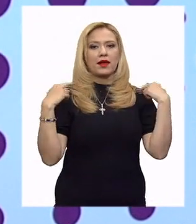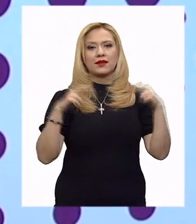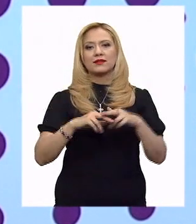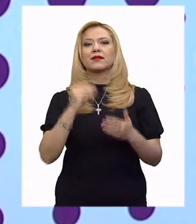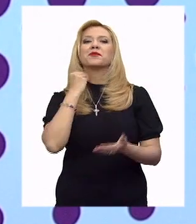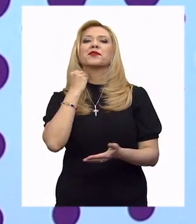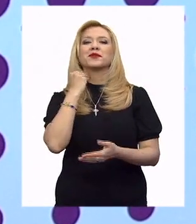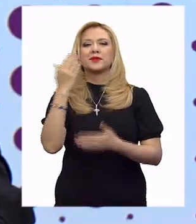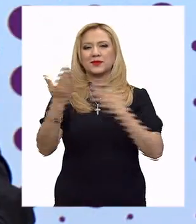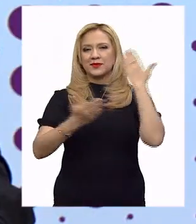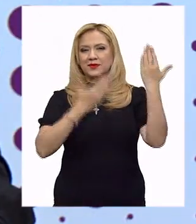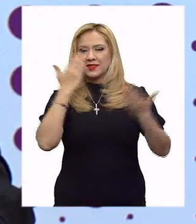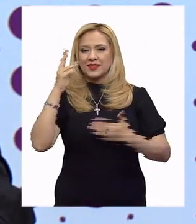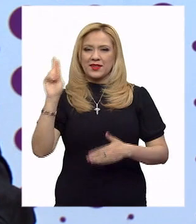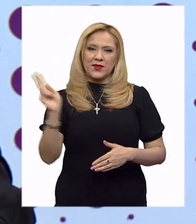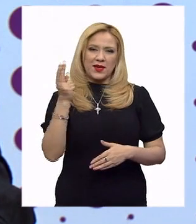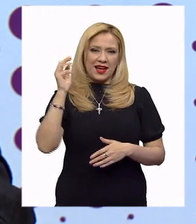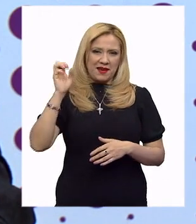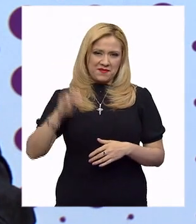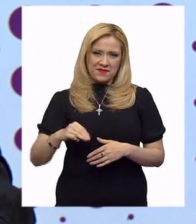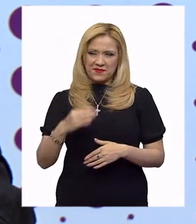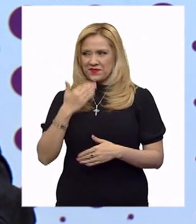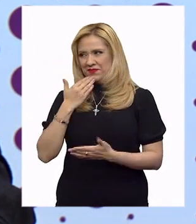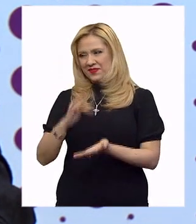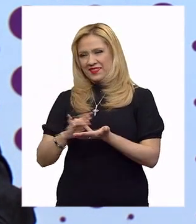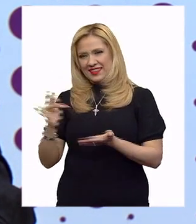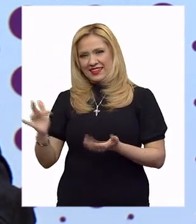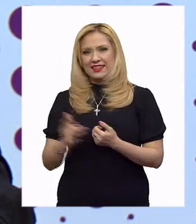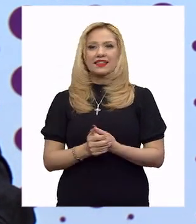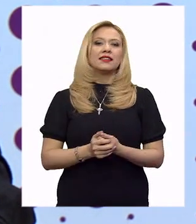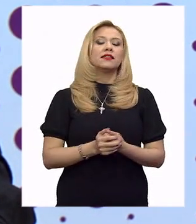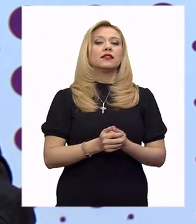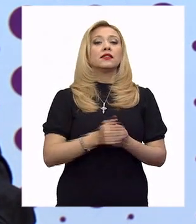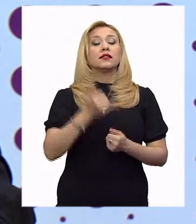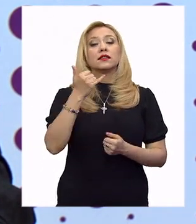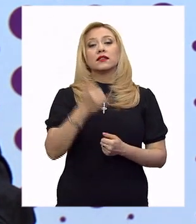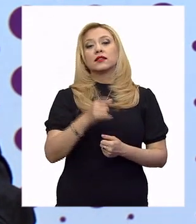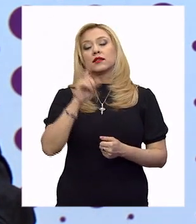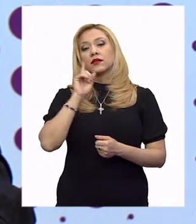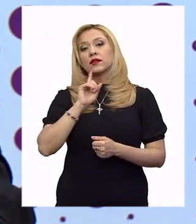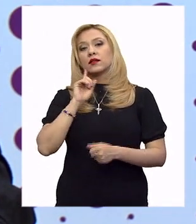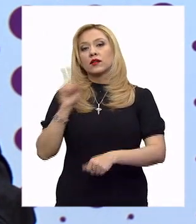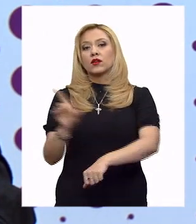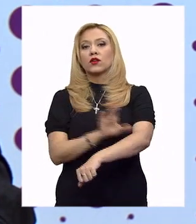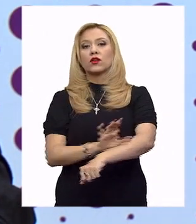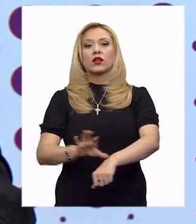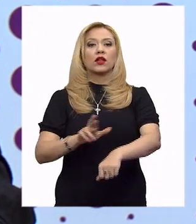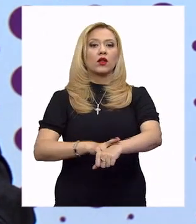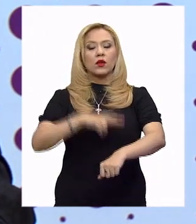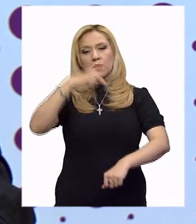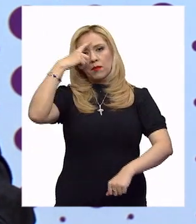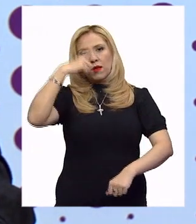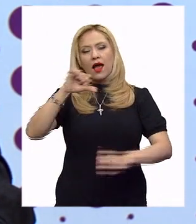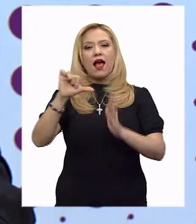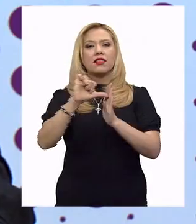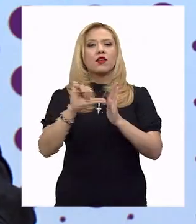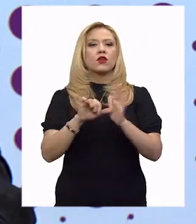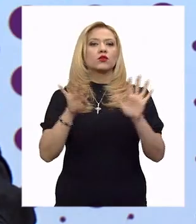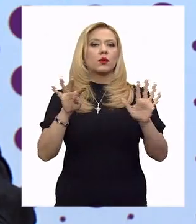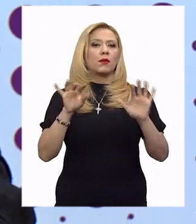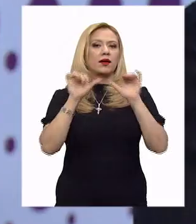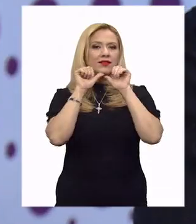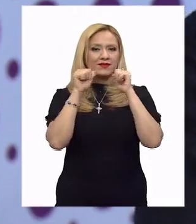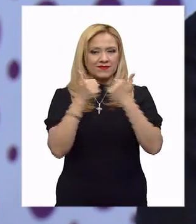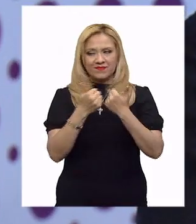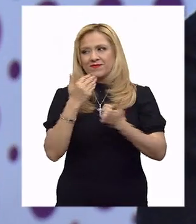Muchas gracias. Bien. En segundo lugar, presento a la maestra Priscila Ruiz, quien es coordinadora legal de Derechos Digitales de Artículo 19. Bienvenida.